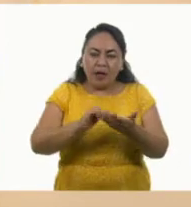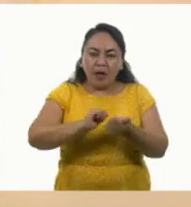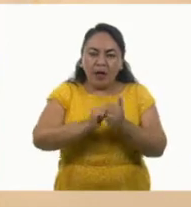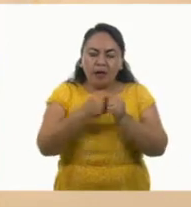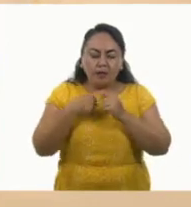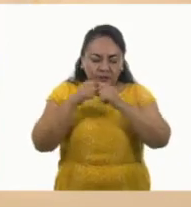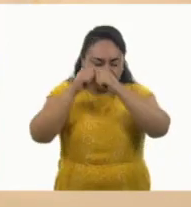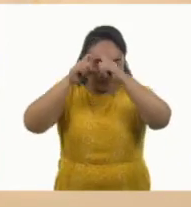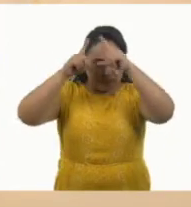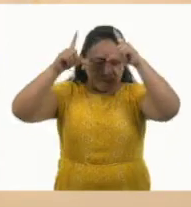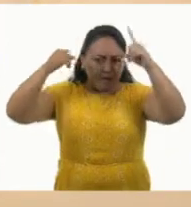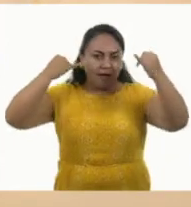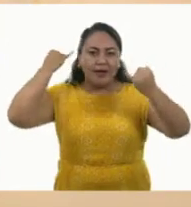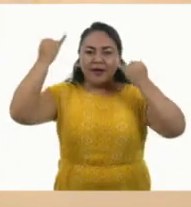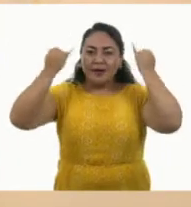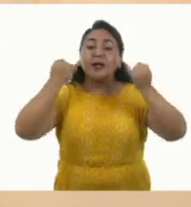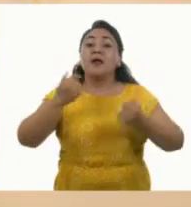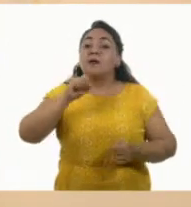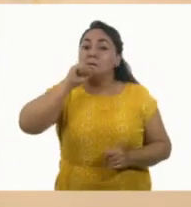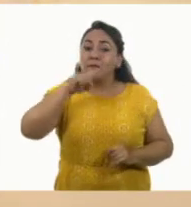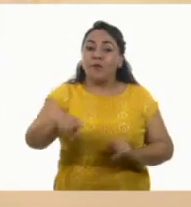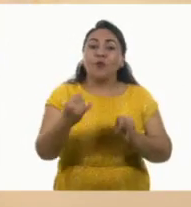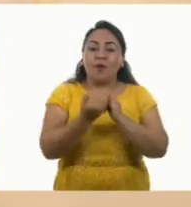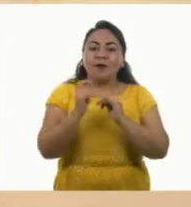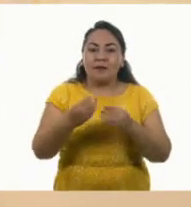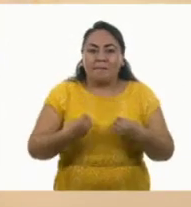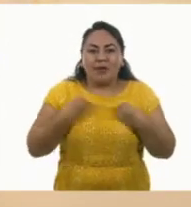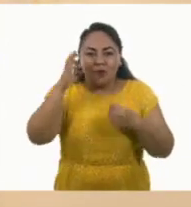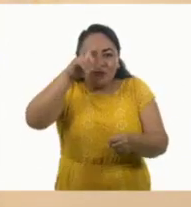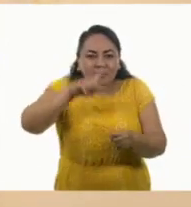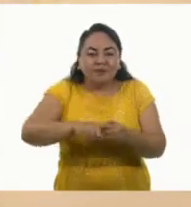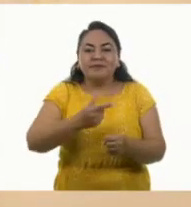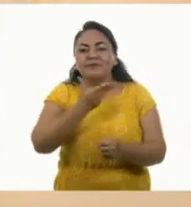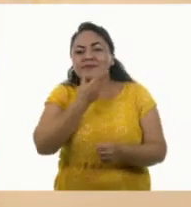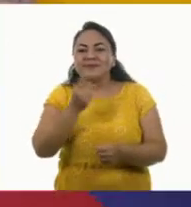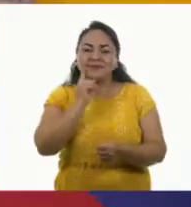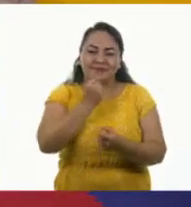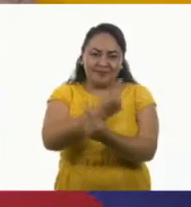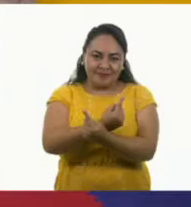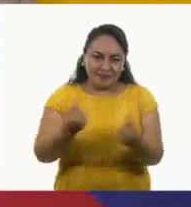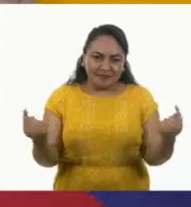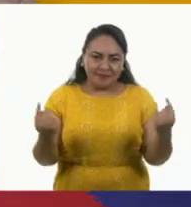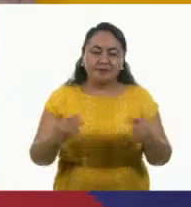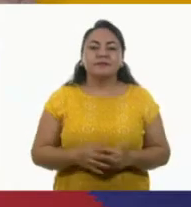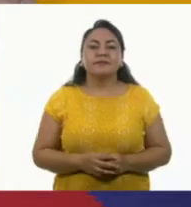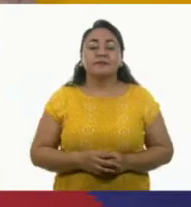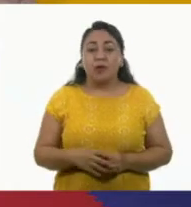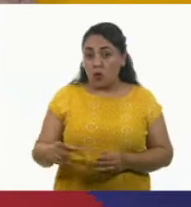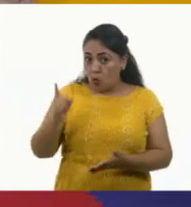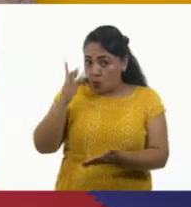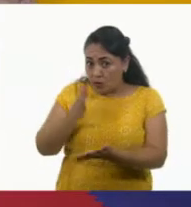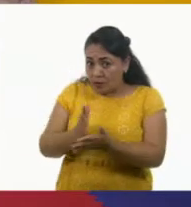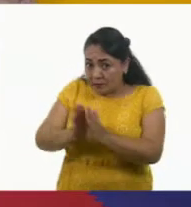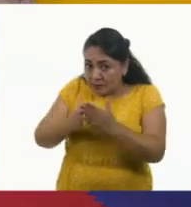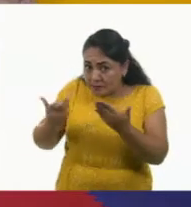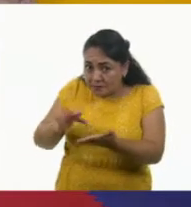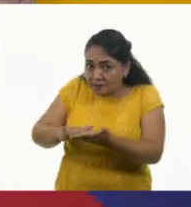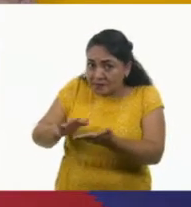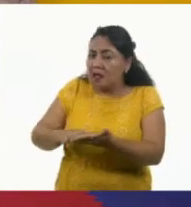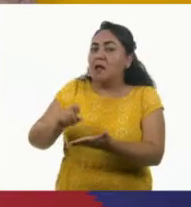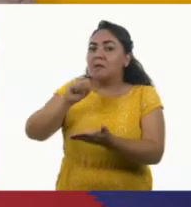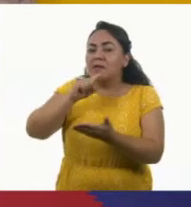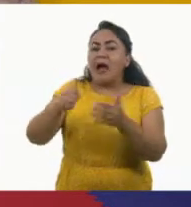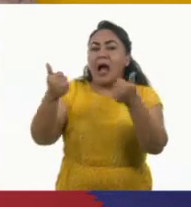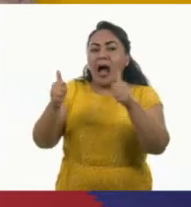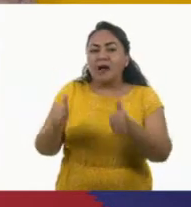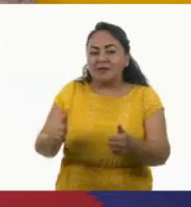fantasía, además de ser un buen hábito para la vida futura de las niñas y de los niños. Y no solo la lectura, las artes